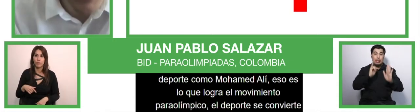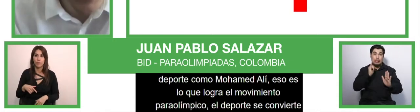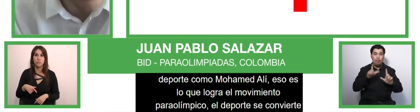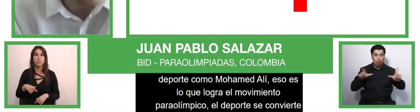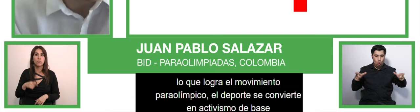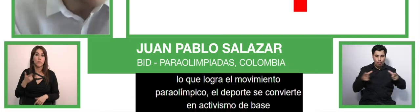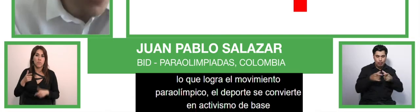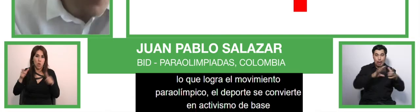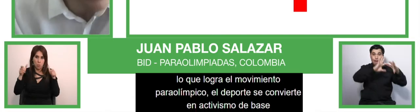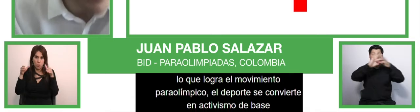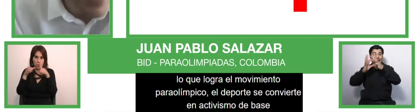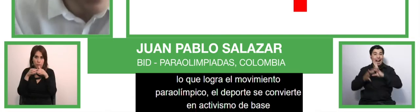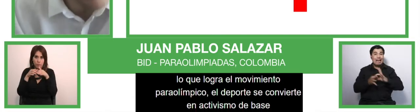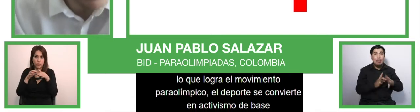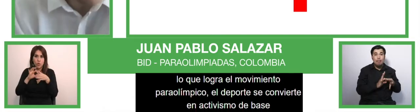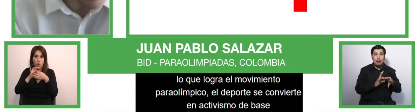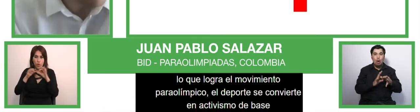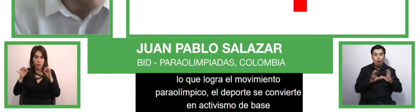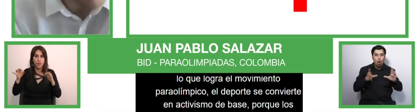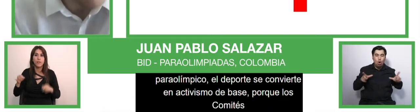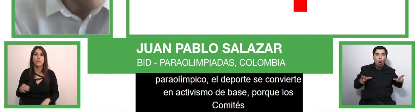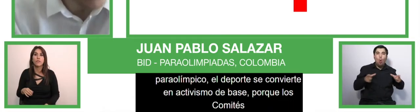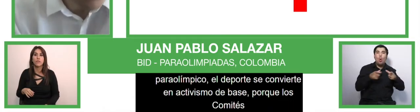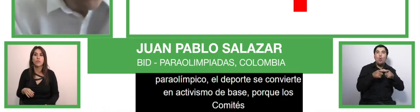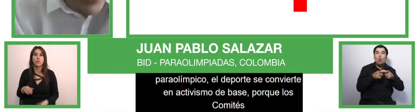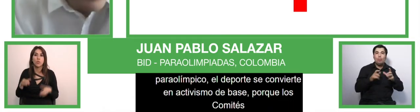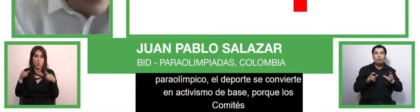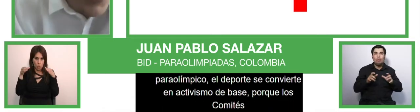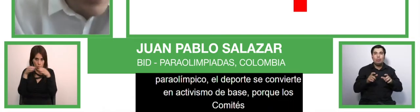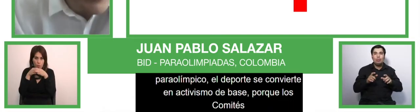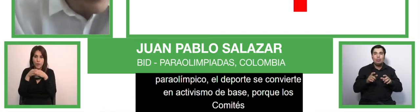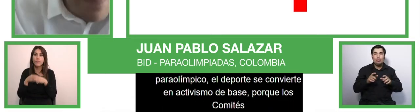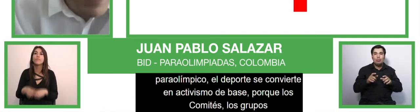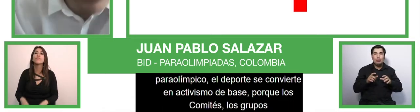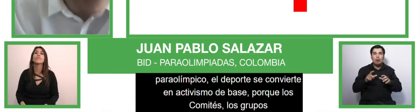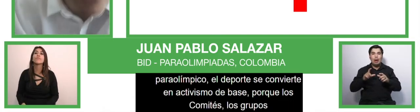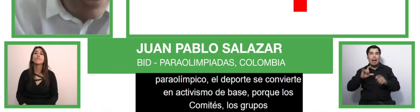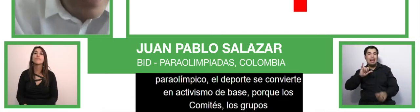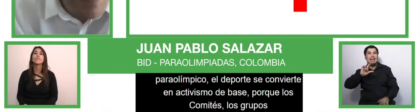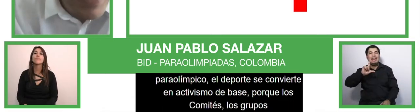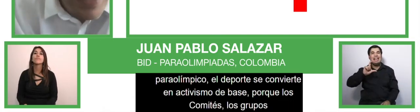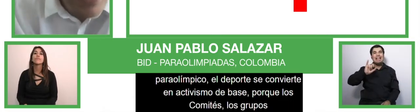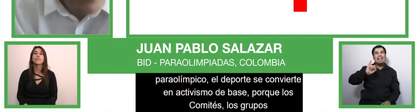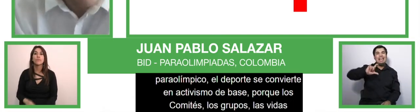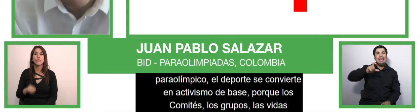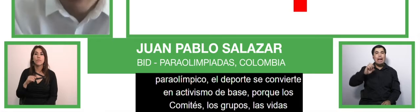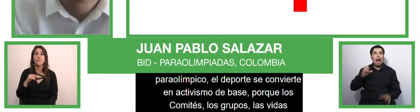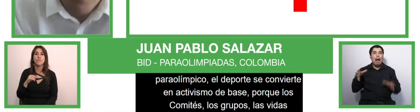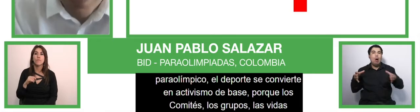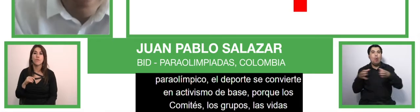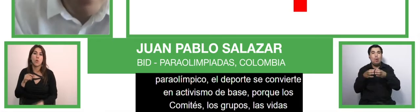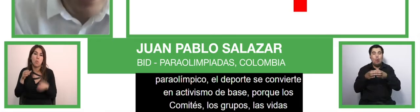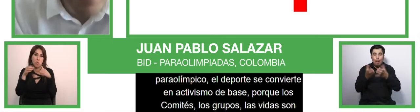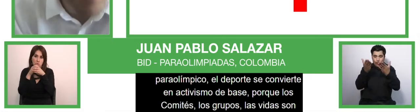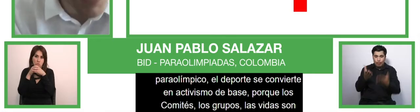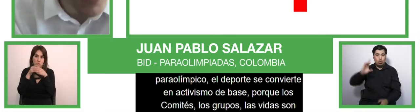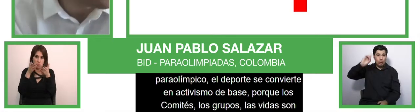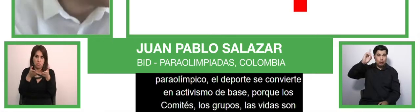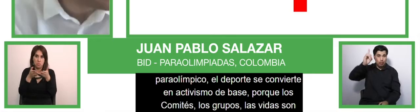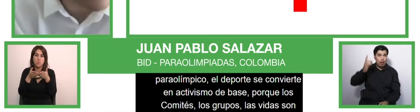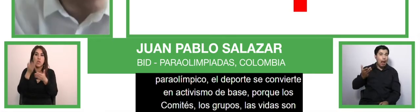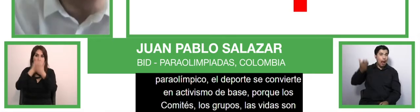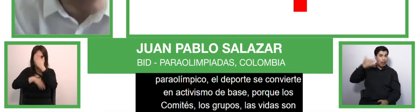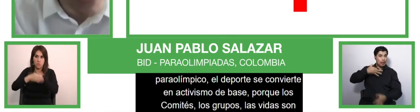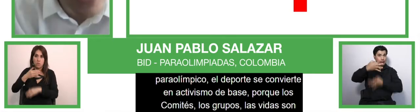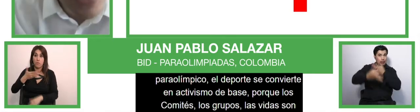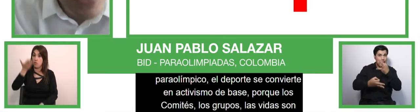paralímpicos nacionales, los clubes, las ligas, al final del día son organizaciones de personas con discapacidad. También lo hablaban antes, el famoso